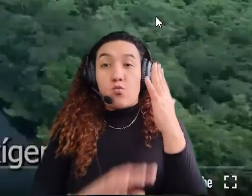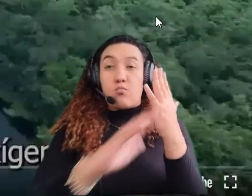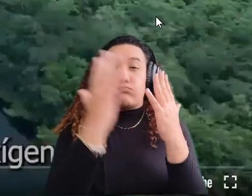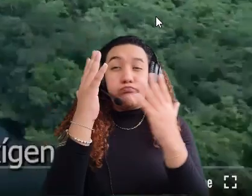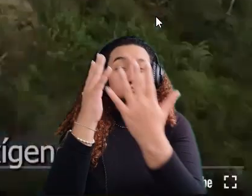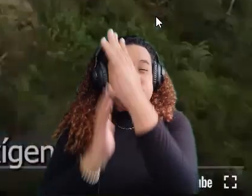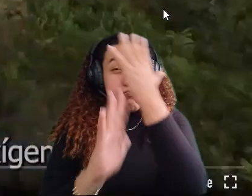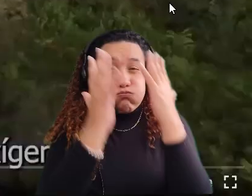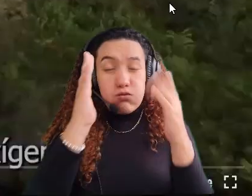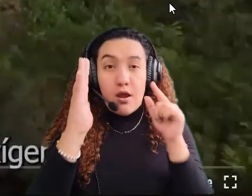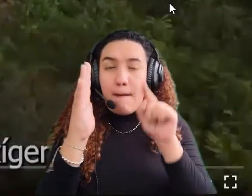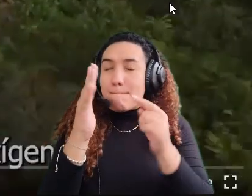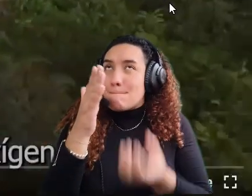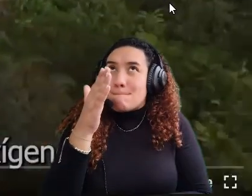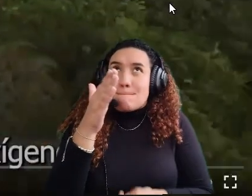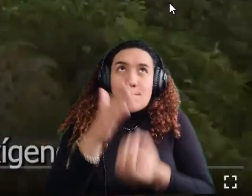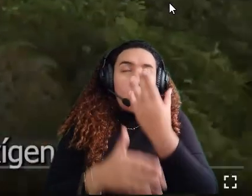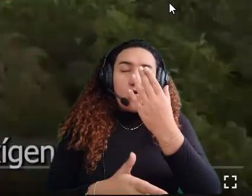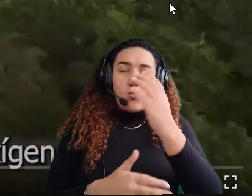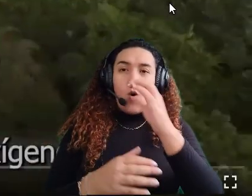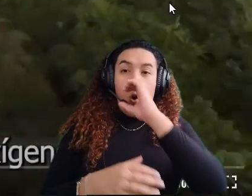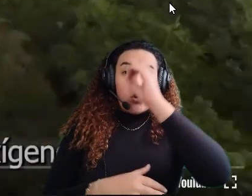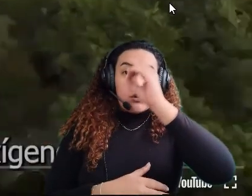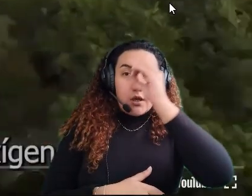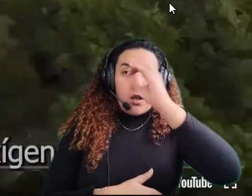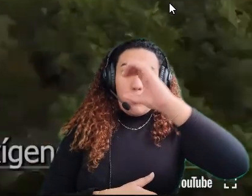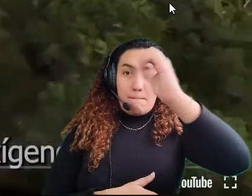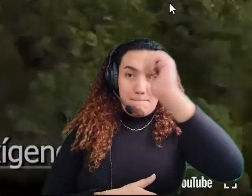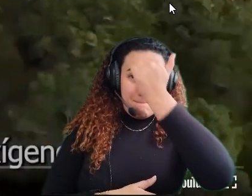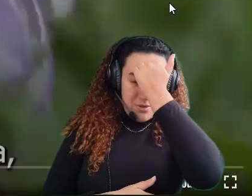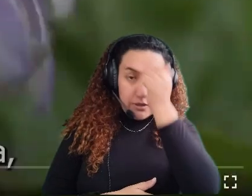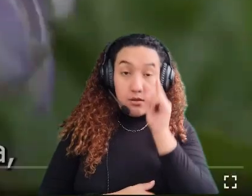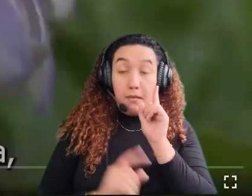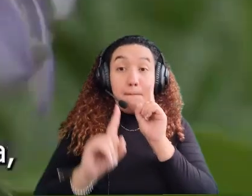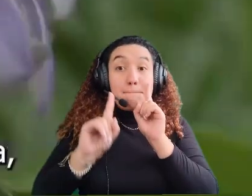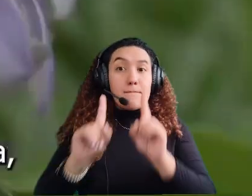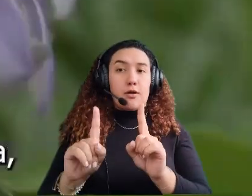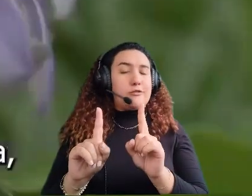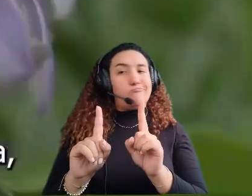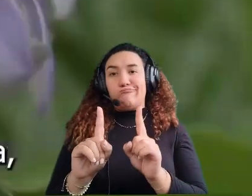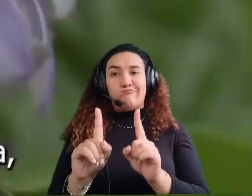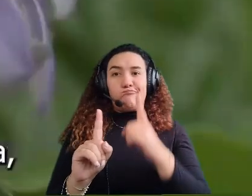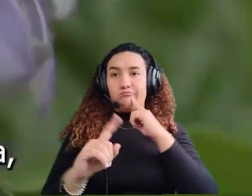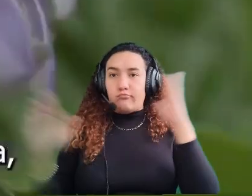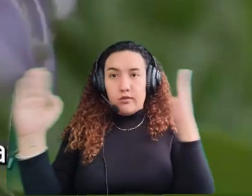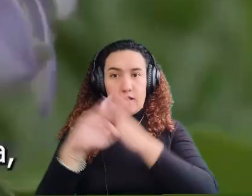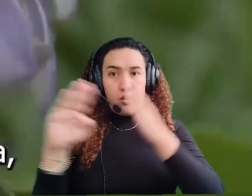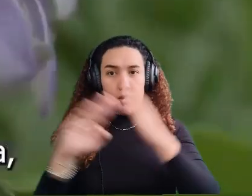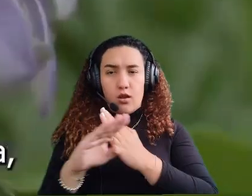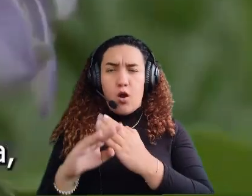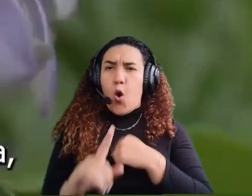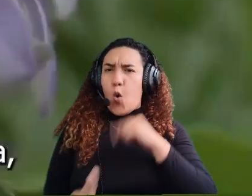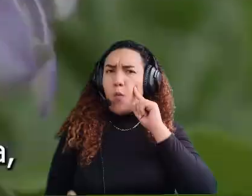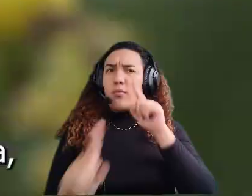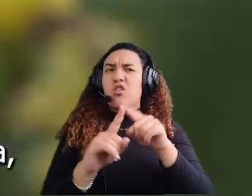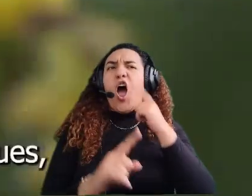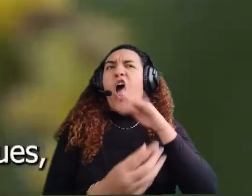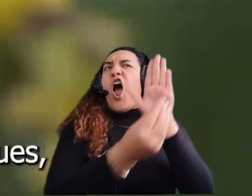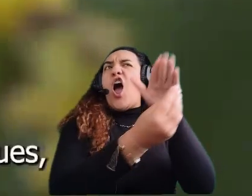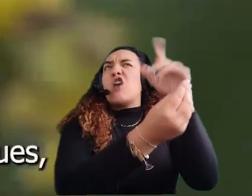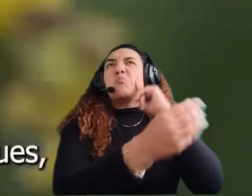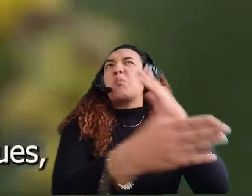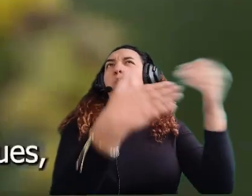los bosques y las selvas son los principales productores de oxígeno. Y en este punto es necesario desmentir esta